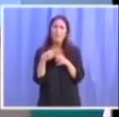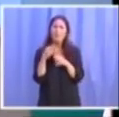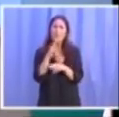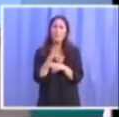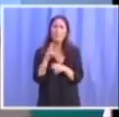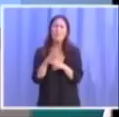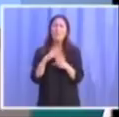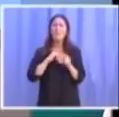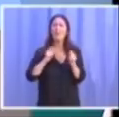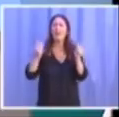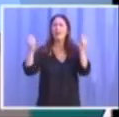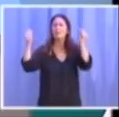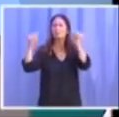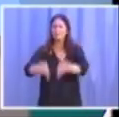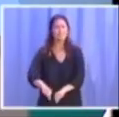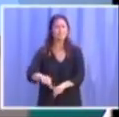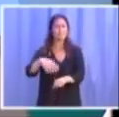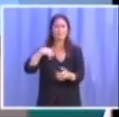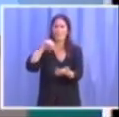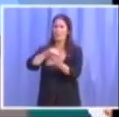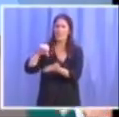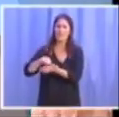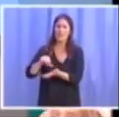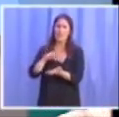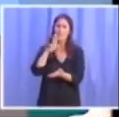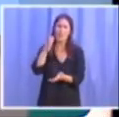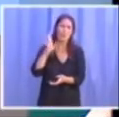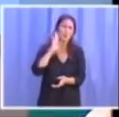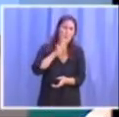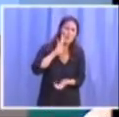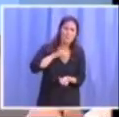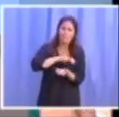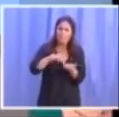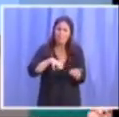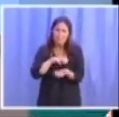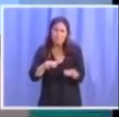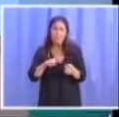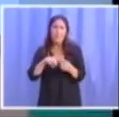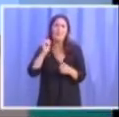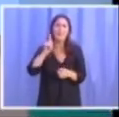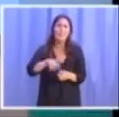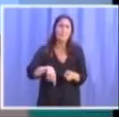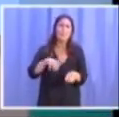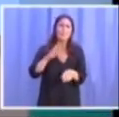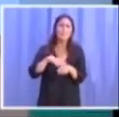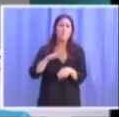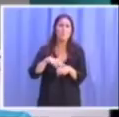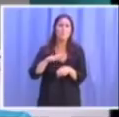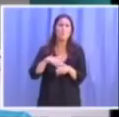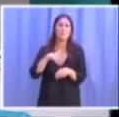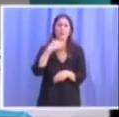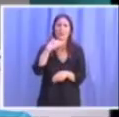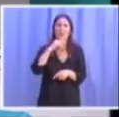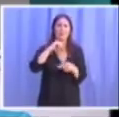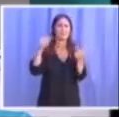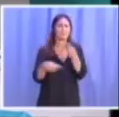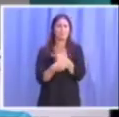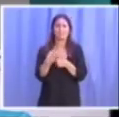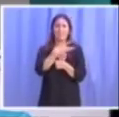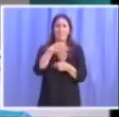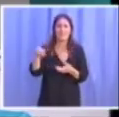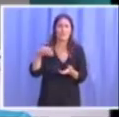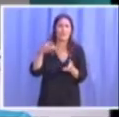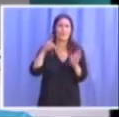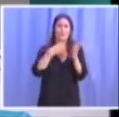hundió completamente a esta ciudad por los casos de presunta corrupción y por el dispendio absoluto que llevó a los 318 millones de